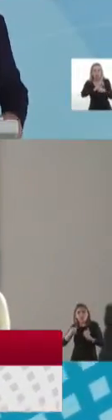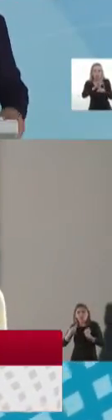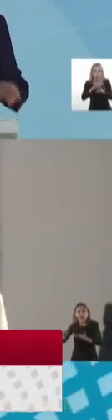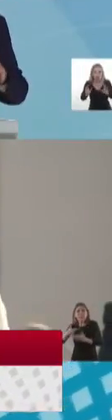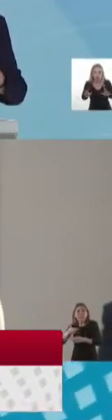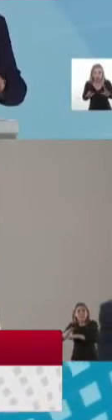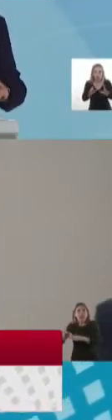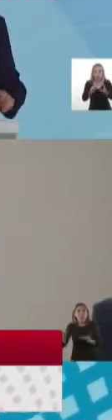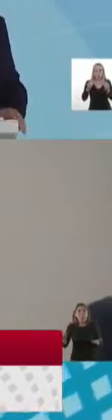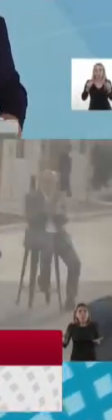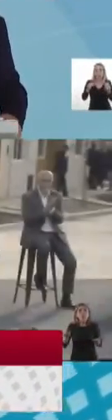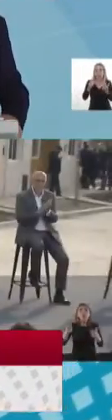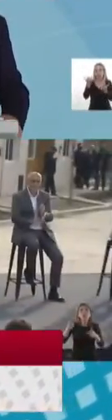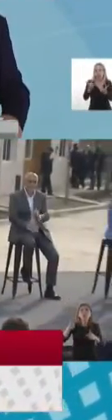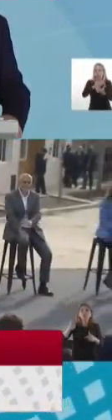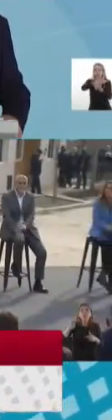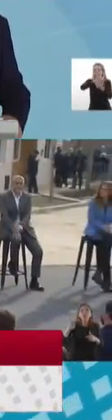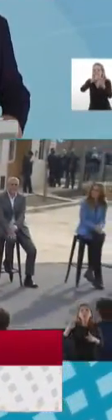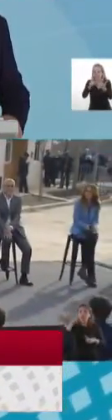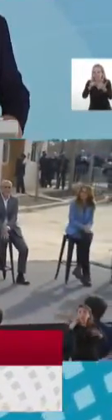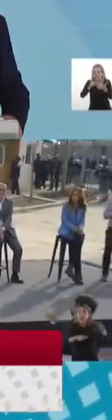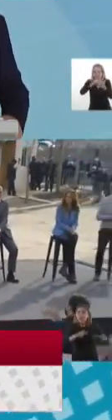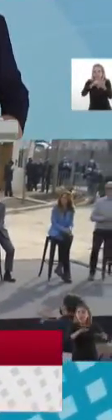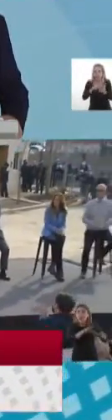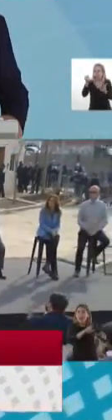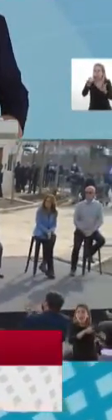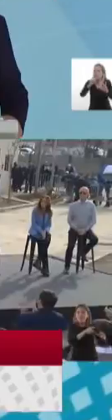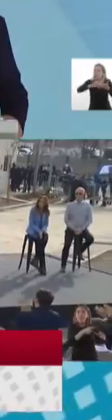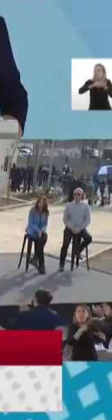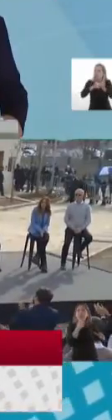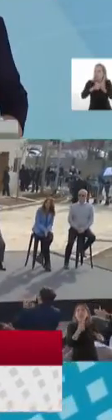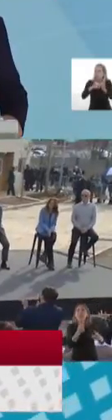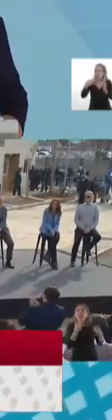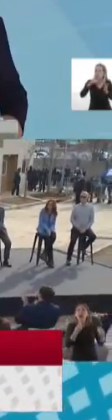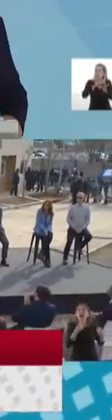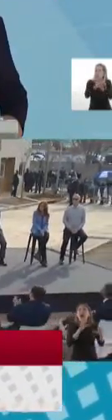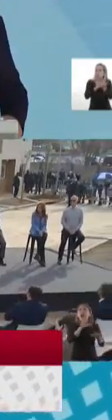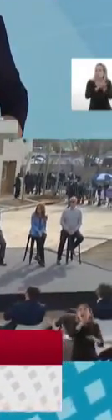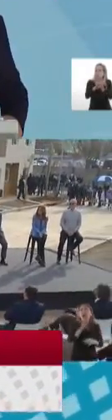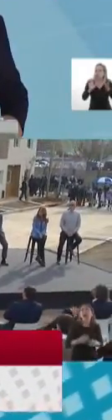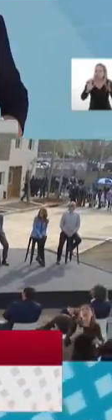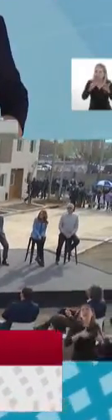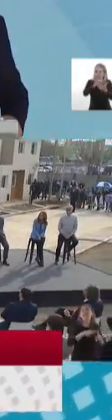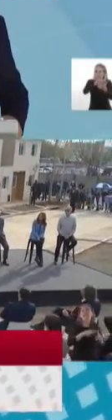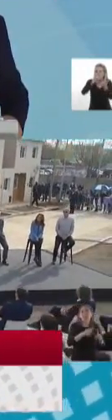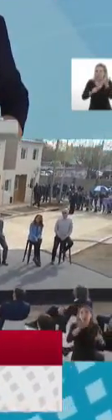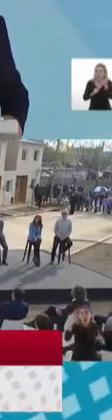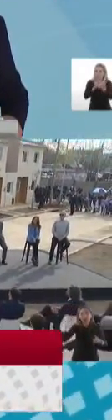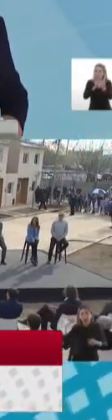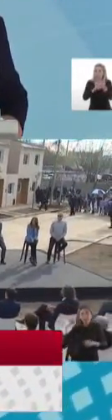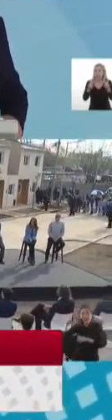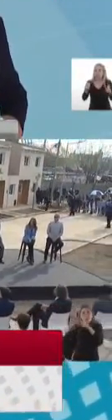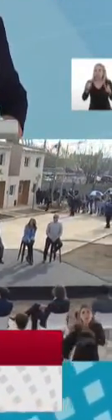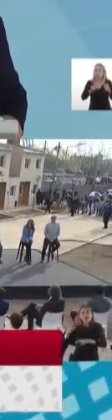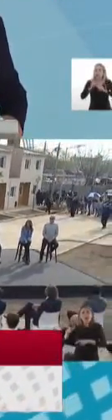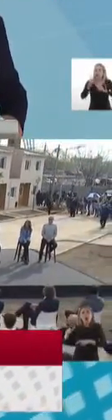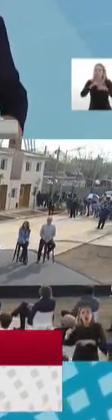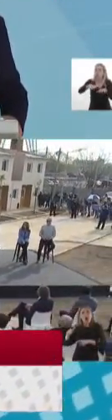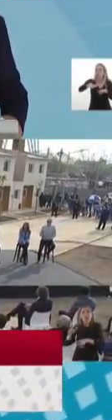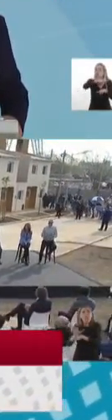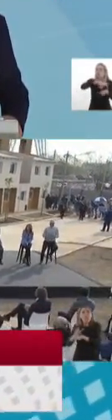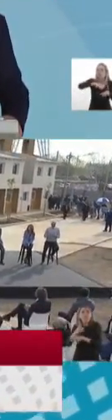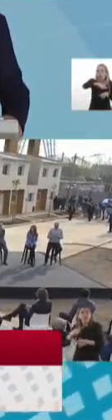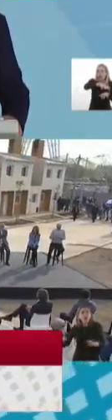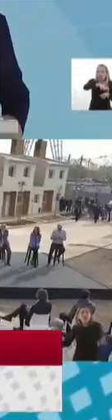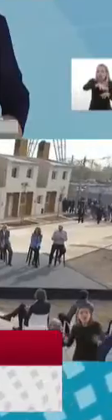hacer y tenemos que volvernos capaces de eso todos estamos de acuerdo que los los chicos en argentina tienen que comer pero bueno el tema es cómo